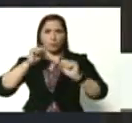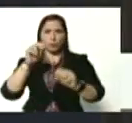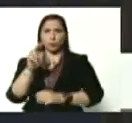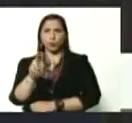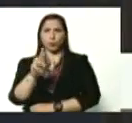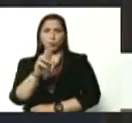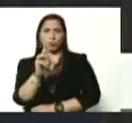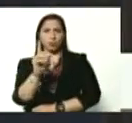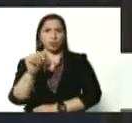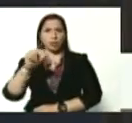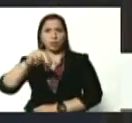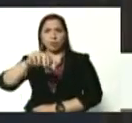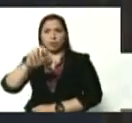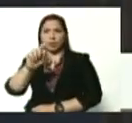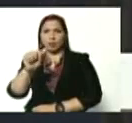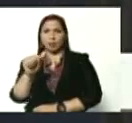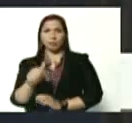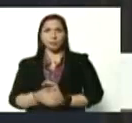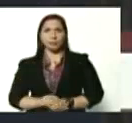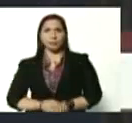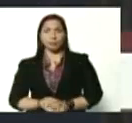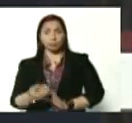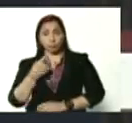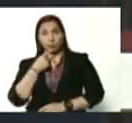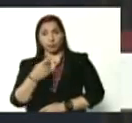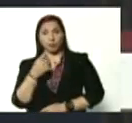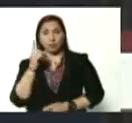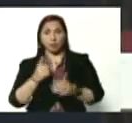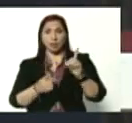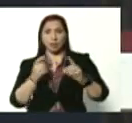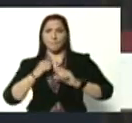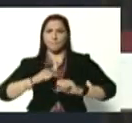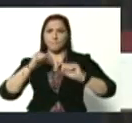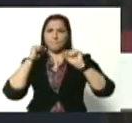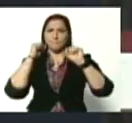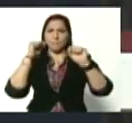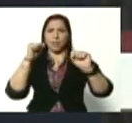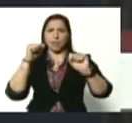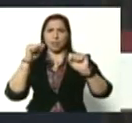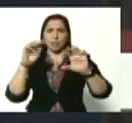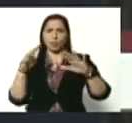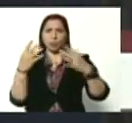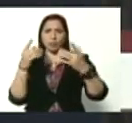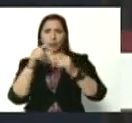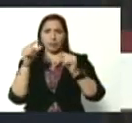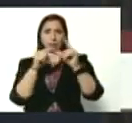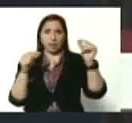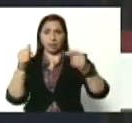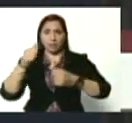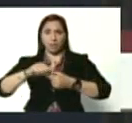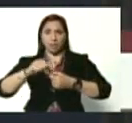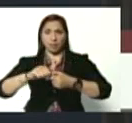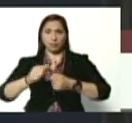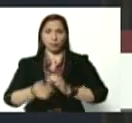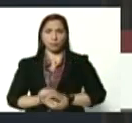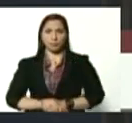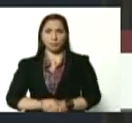urdaneta y les voy a decir algo que viva la novena estrella de maracaibo